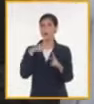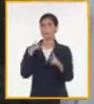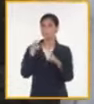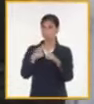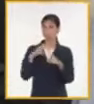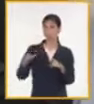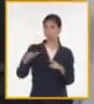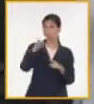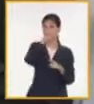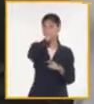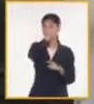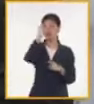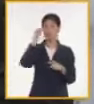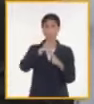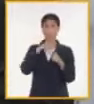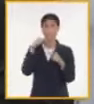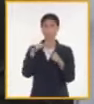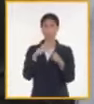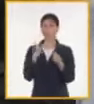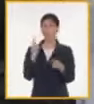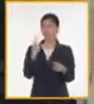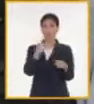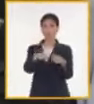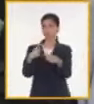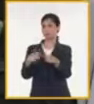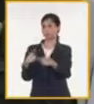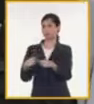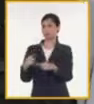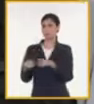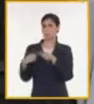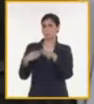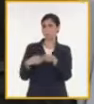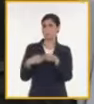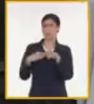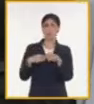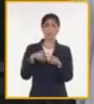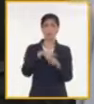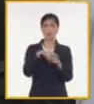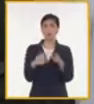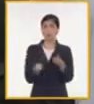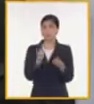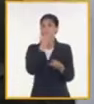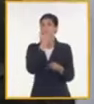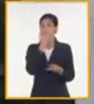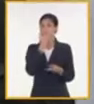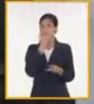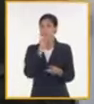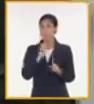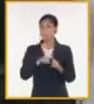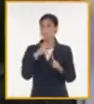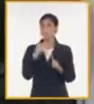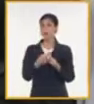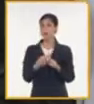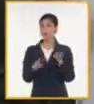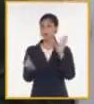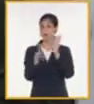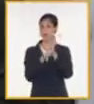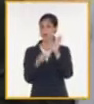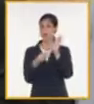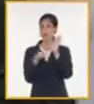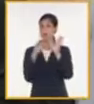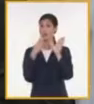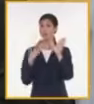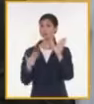contra las reglamentaciones para la la navegación y además violan los propios convenios eh que existen que